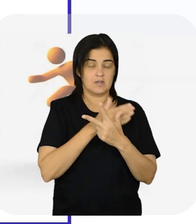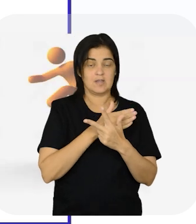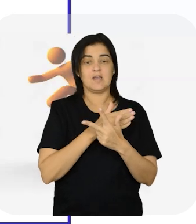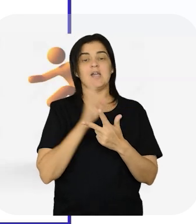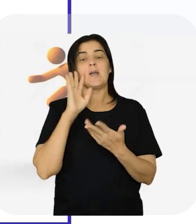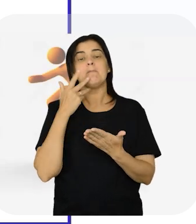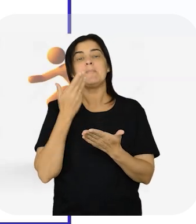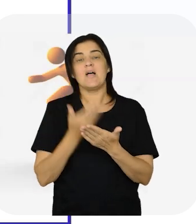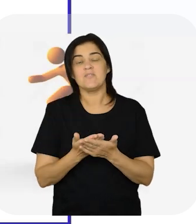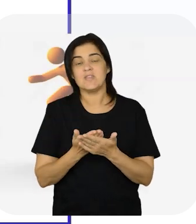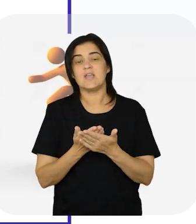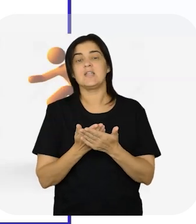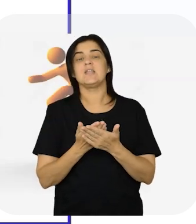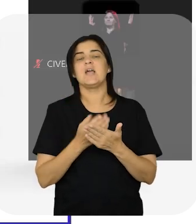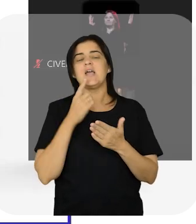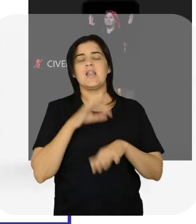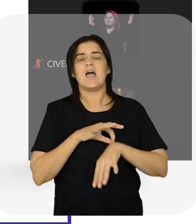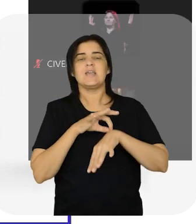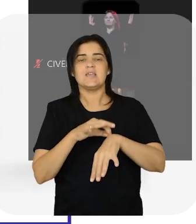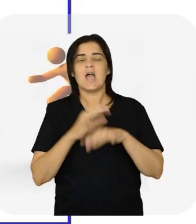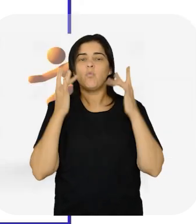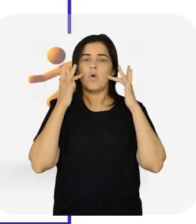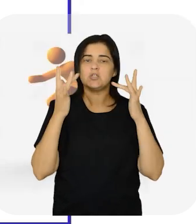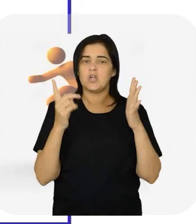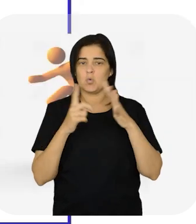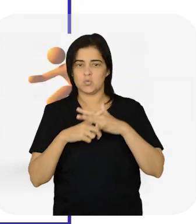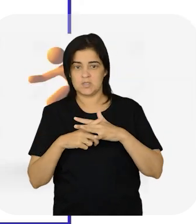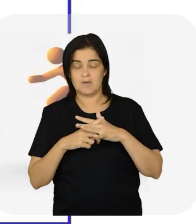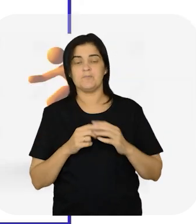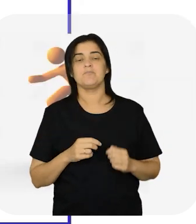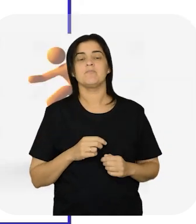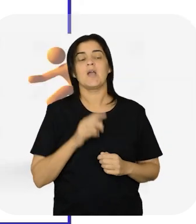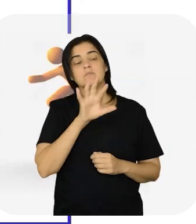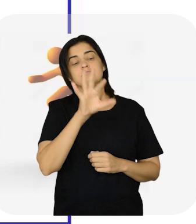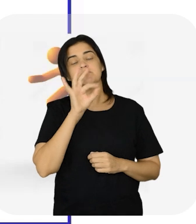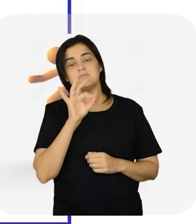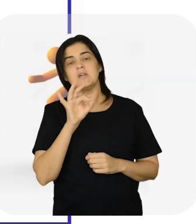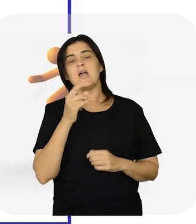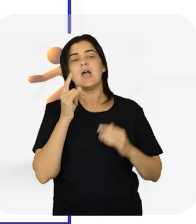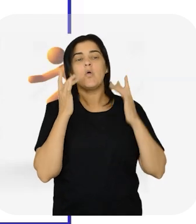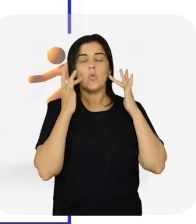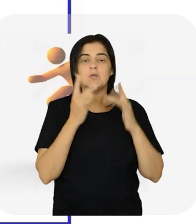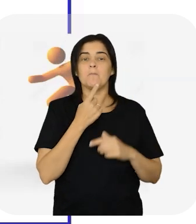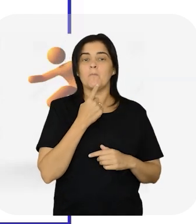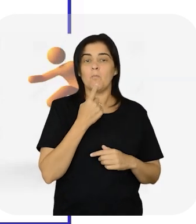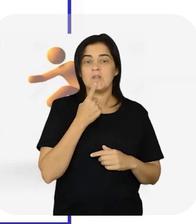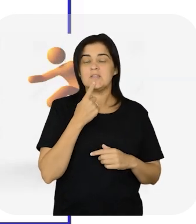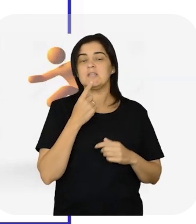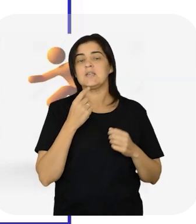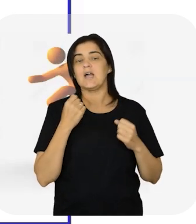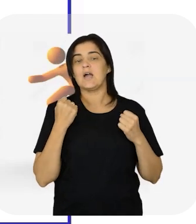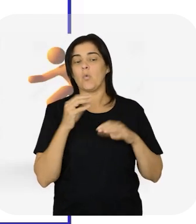se plantean en el índice, en la guía de educación inclusiva. Toma la dimensión cultural, política y